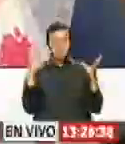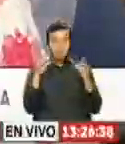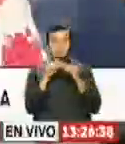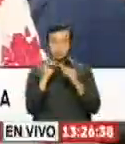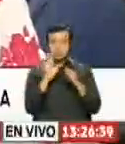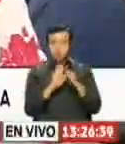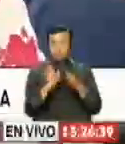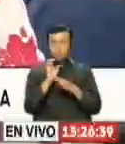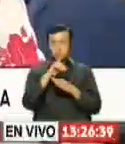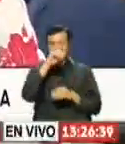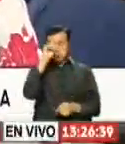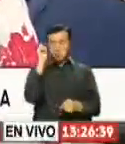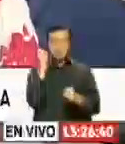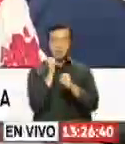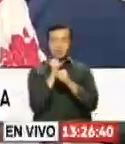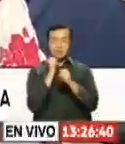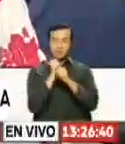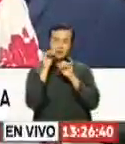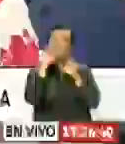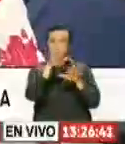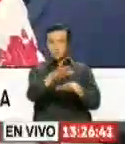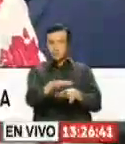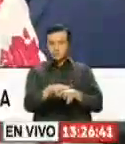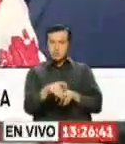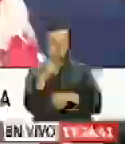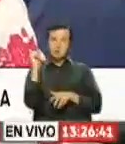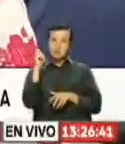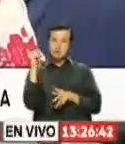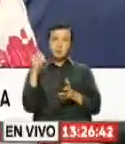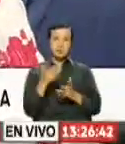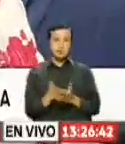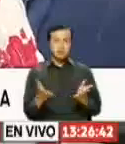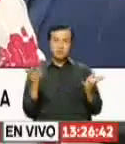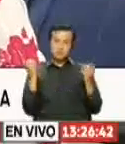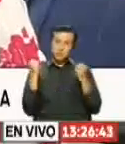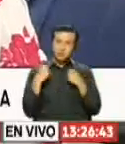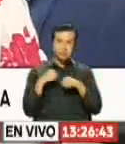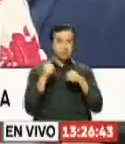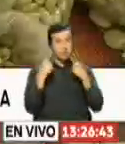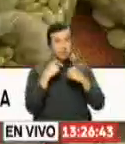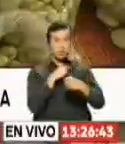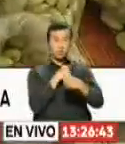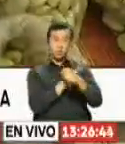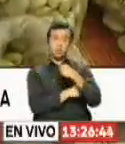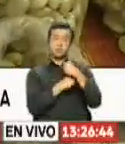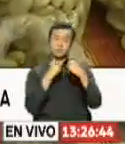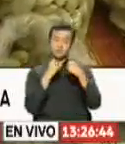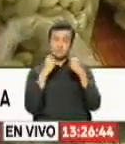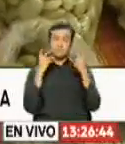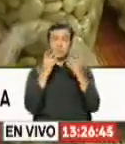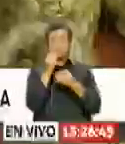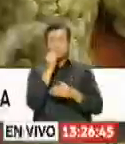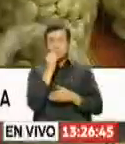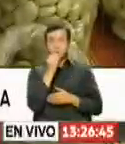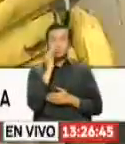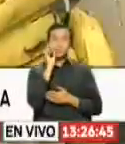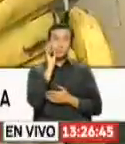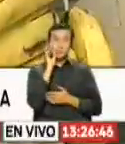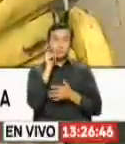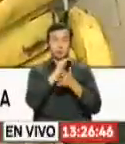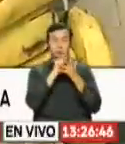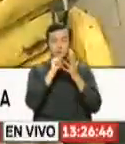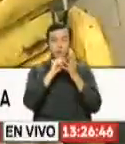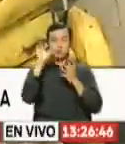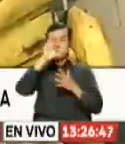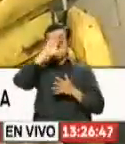el país. Trabajar en la tierra requiere de esfuerzo físico. Frutas, hortalizas y verduras de la